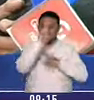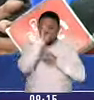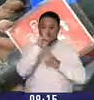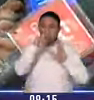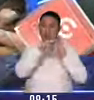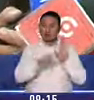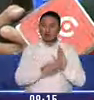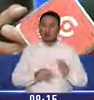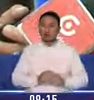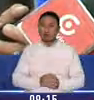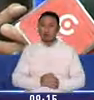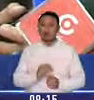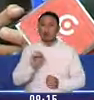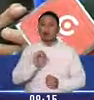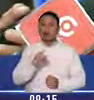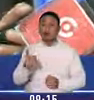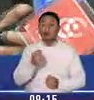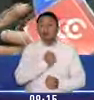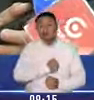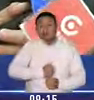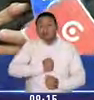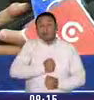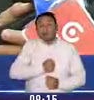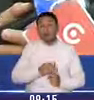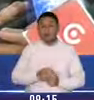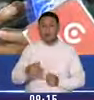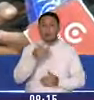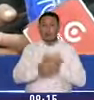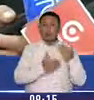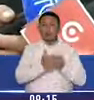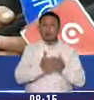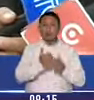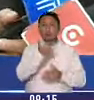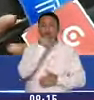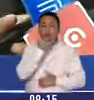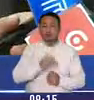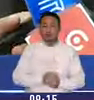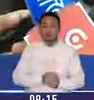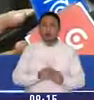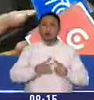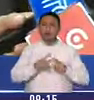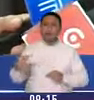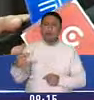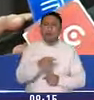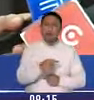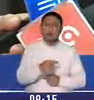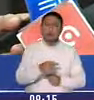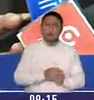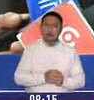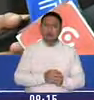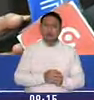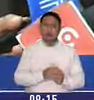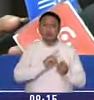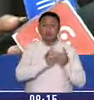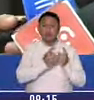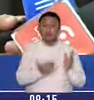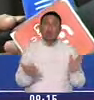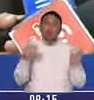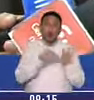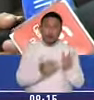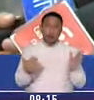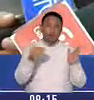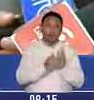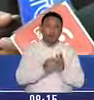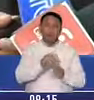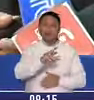la normativa, porque de lo contrario, lastimosamente, se caen los procesos. Pero sí es que muchas veces tienen que hacer reprocesamientos porque